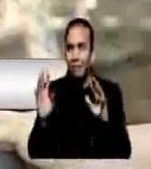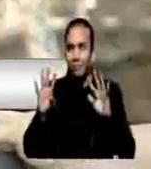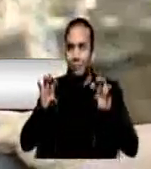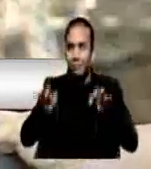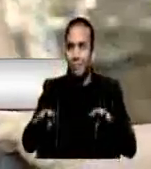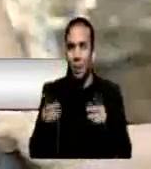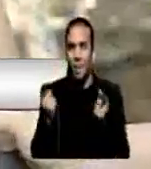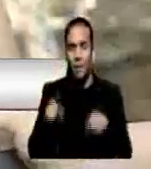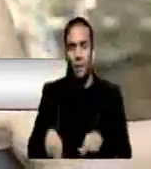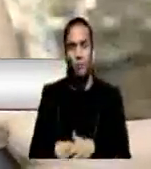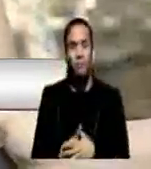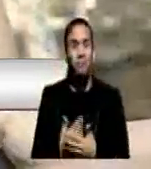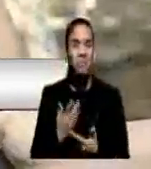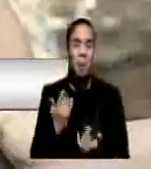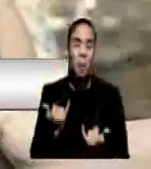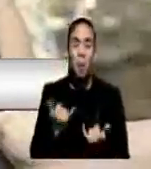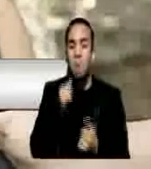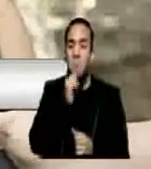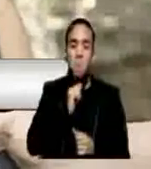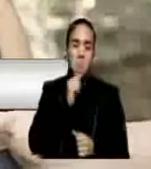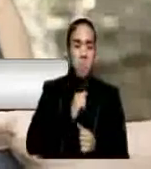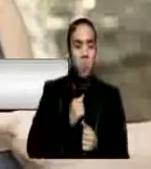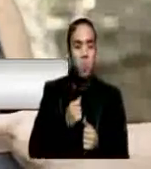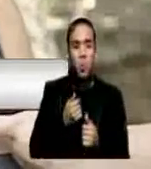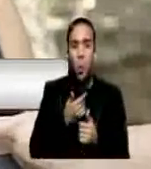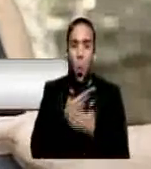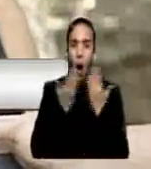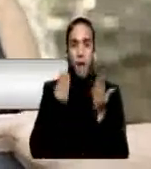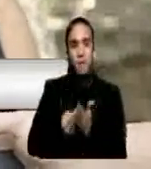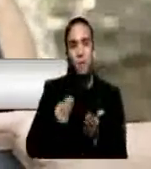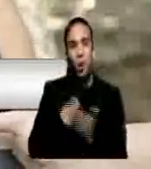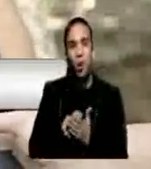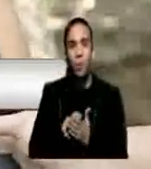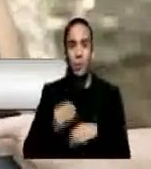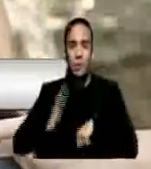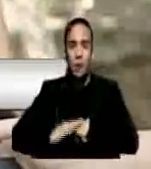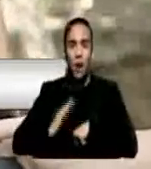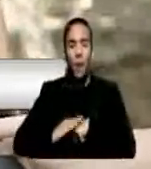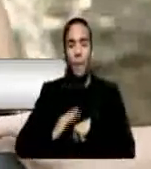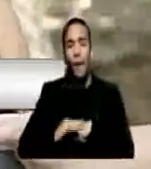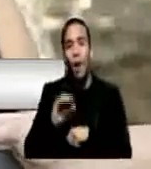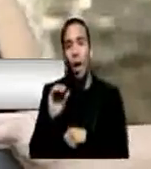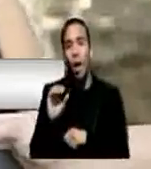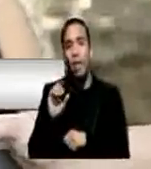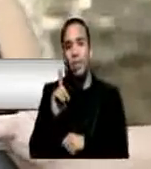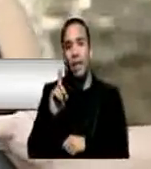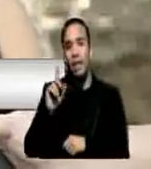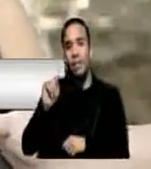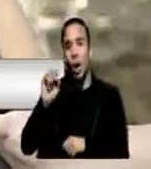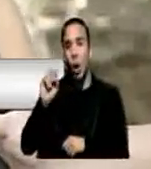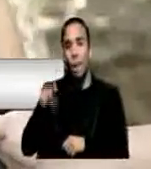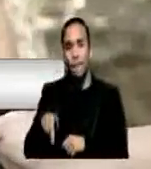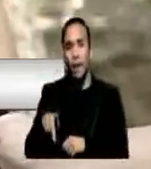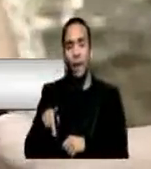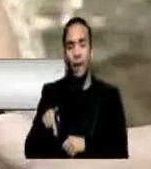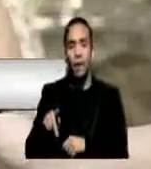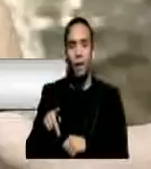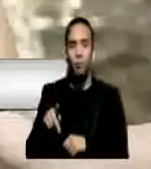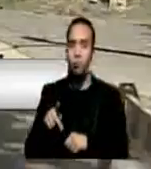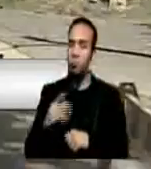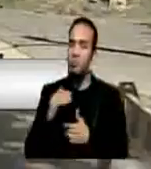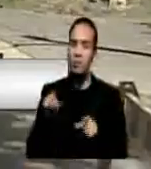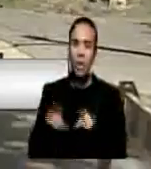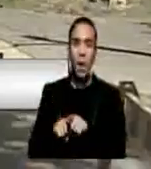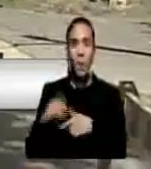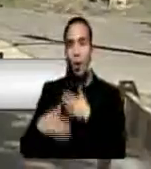arreglarlo todavía que tenemos que todavía esperar porque no hay fondo y me envían a llamar a obras públicas y Llama a obras públicas y el mismo proceso